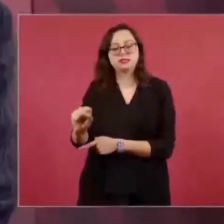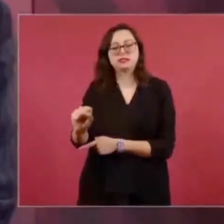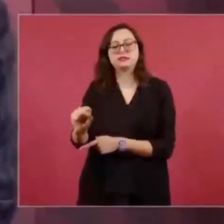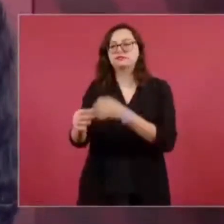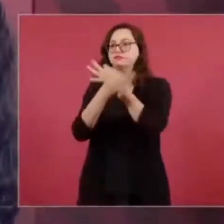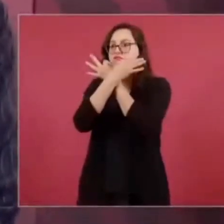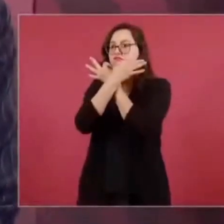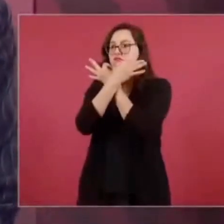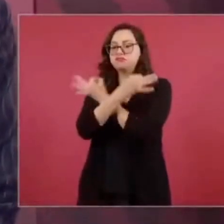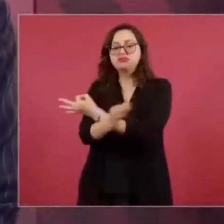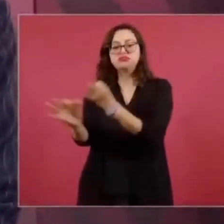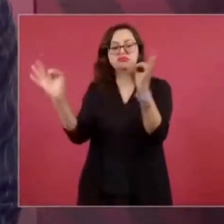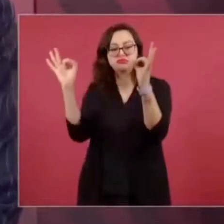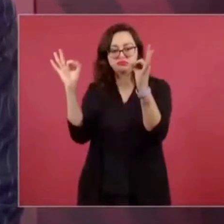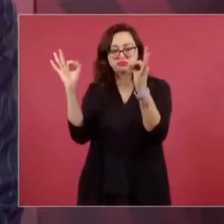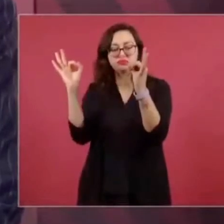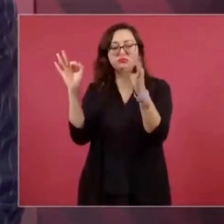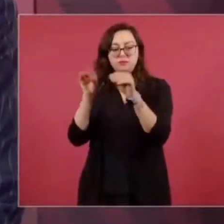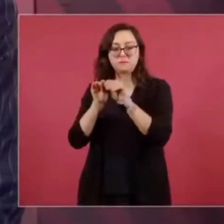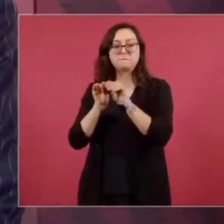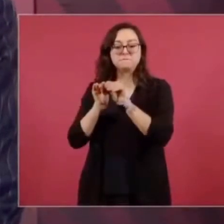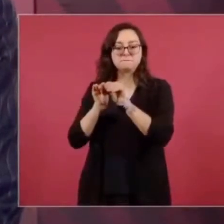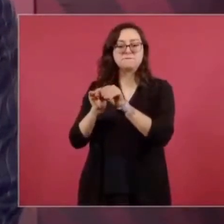El plan